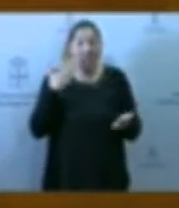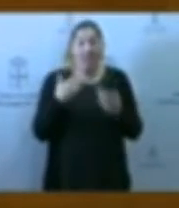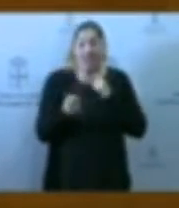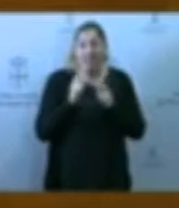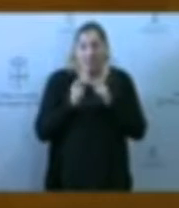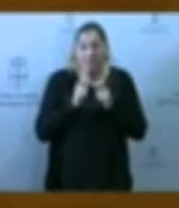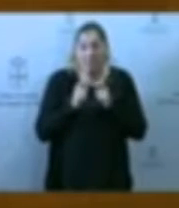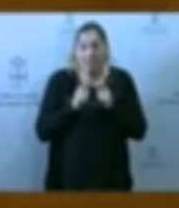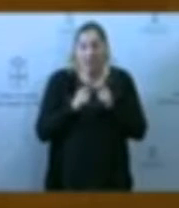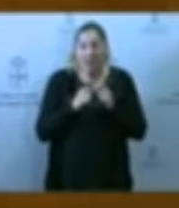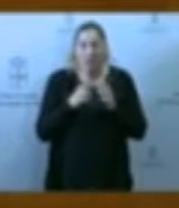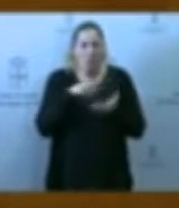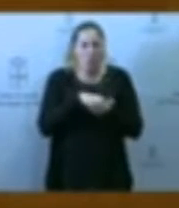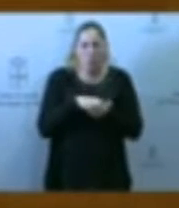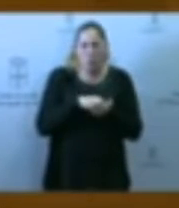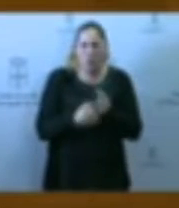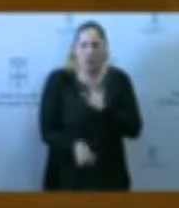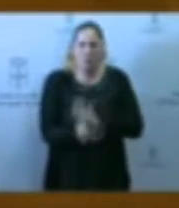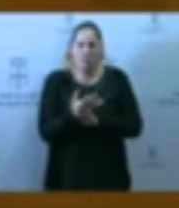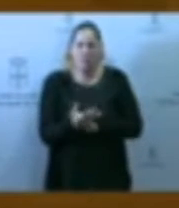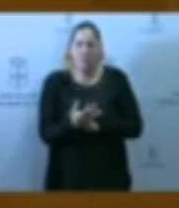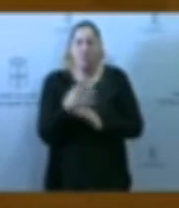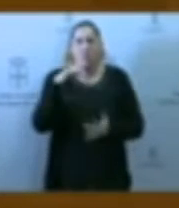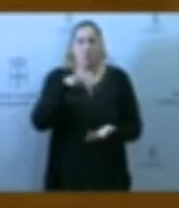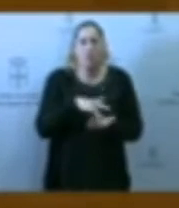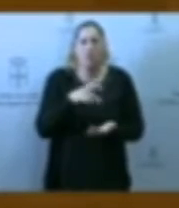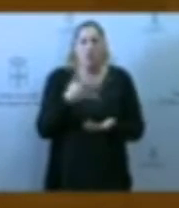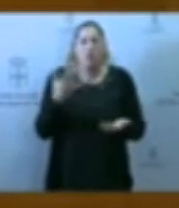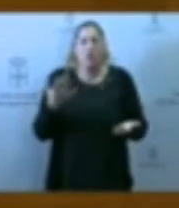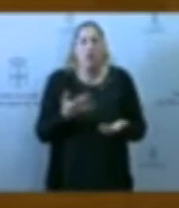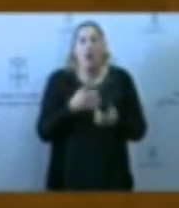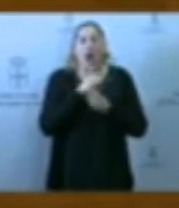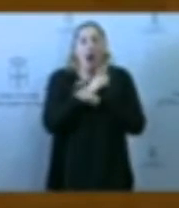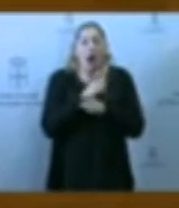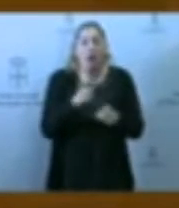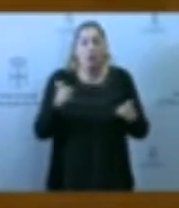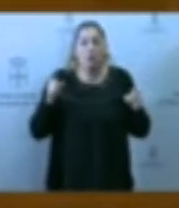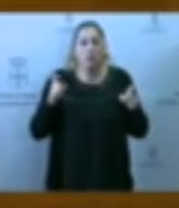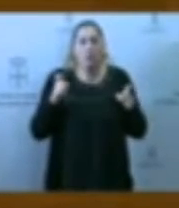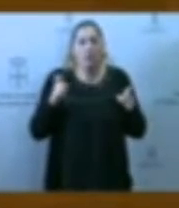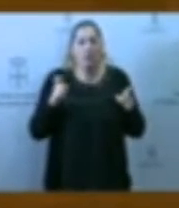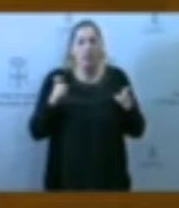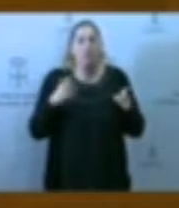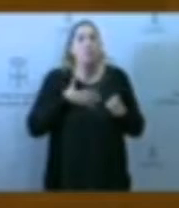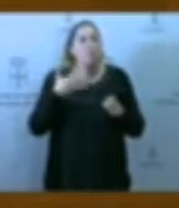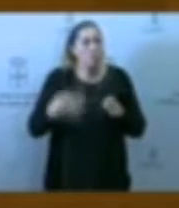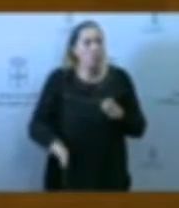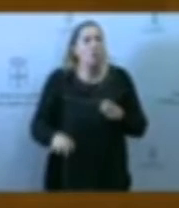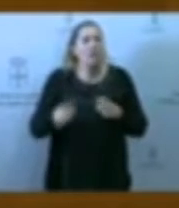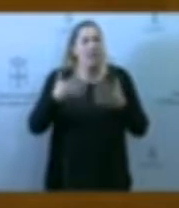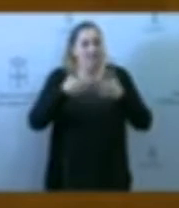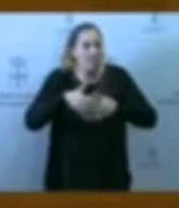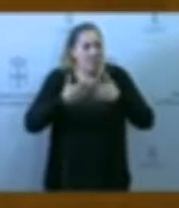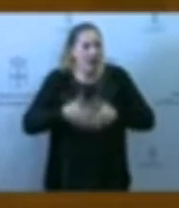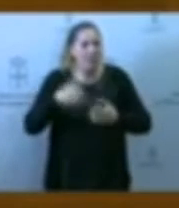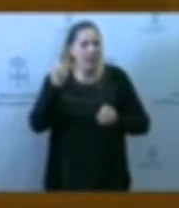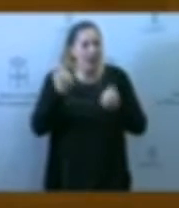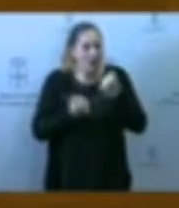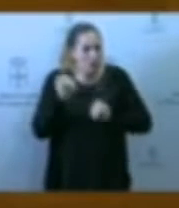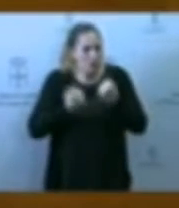incertidumbre que había generado. Es decir, oiga, la incertidumbre solo de anunciar lo que ha anunciado puede provocar que las fábricas del país pierdan